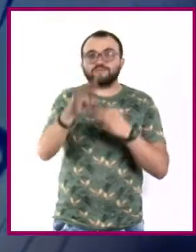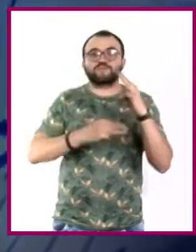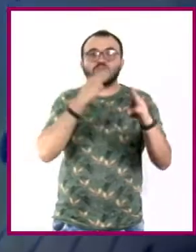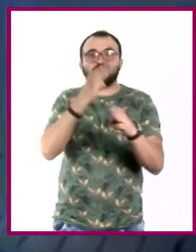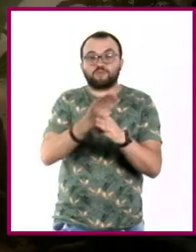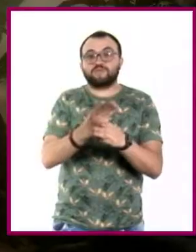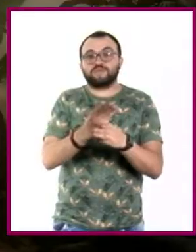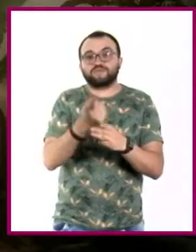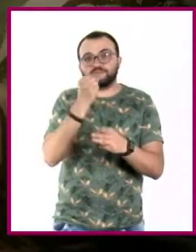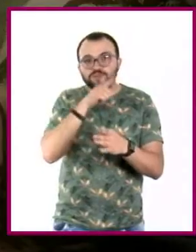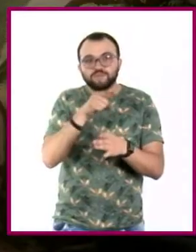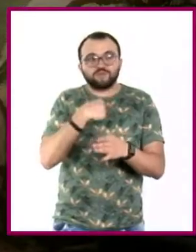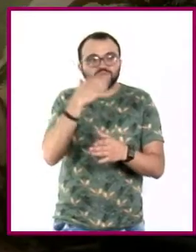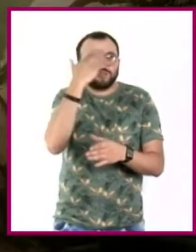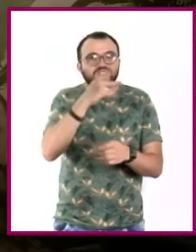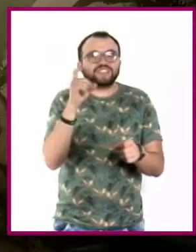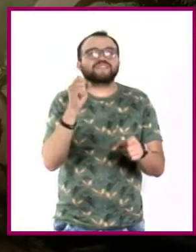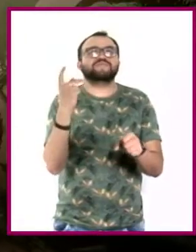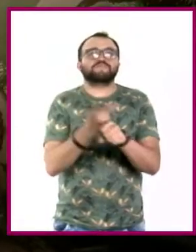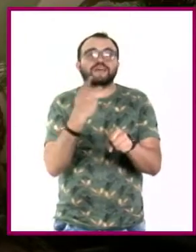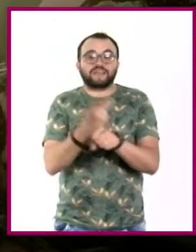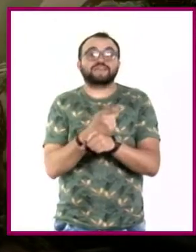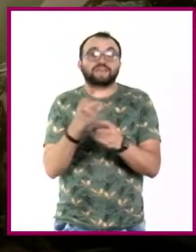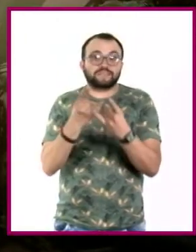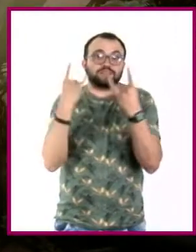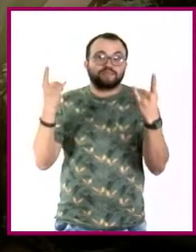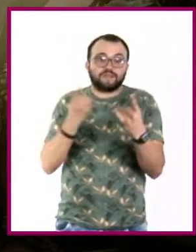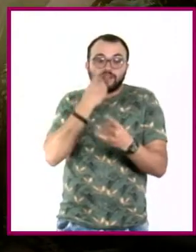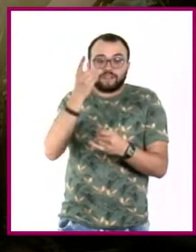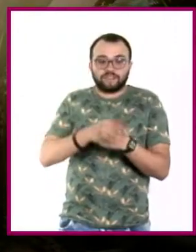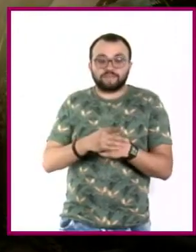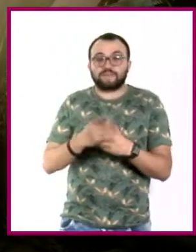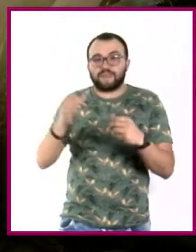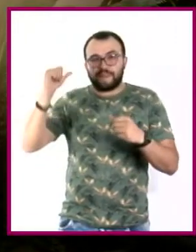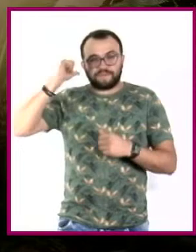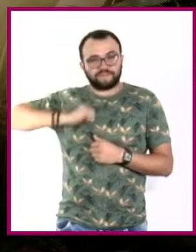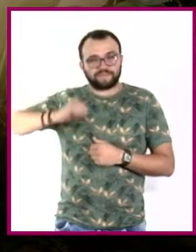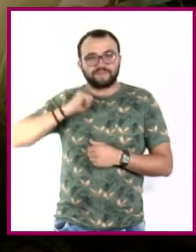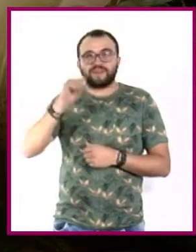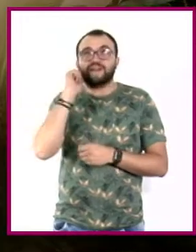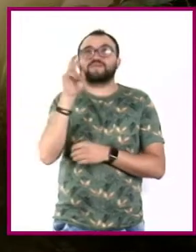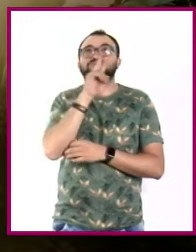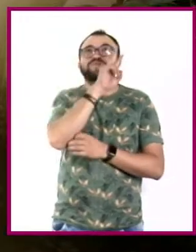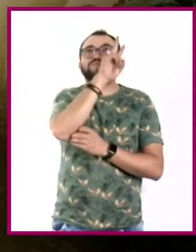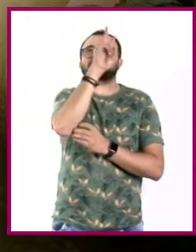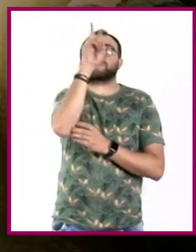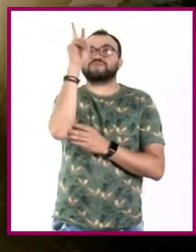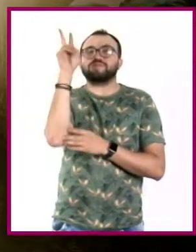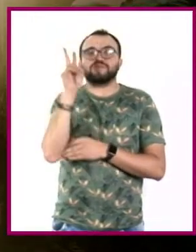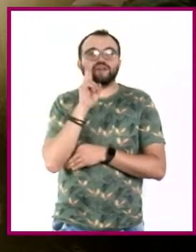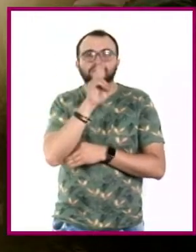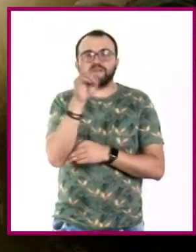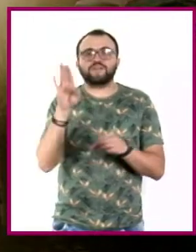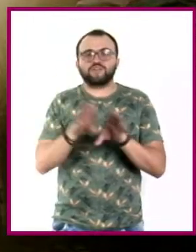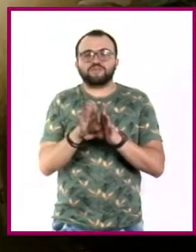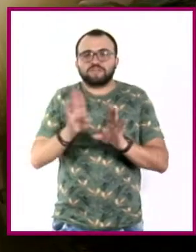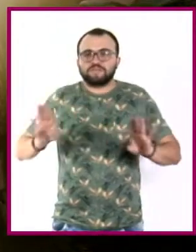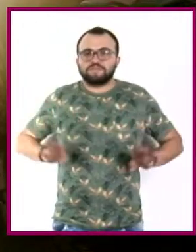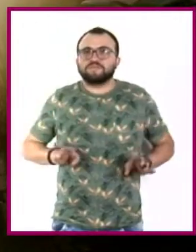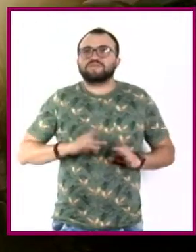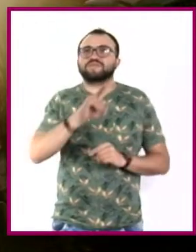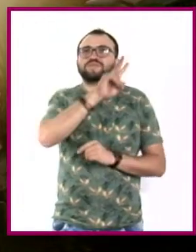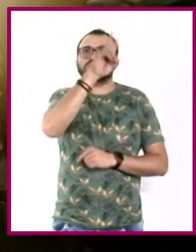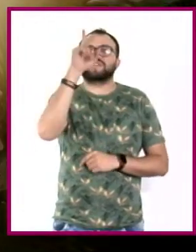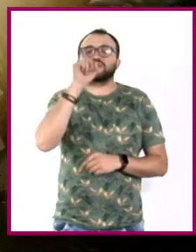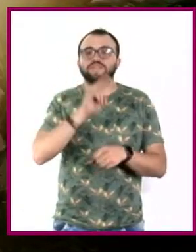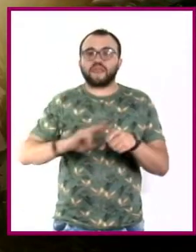de la historia. Las antiguas civilizaciones miraban al cielo y veían, entre muchas otras cosas, el comportamiento cíclico